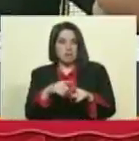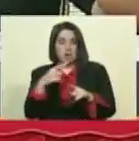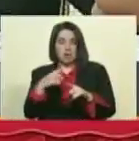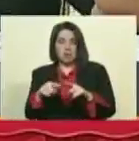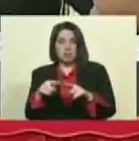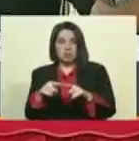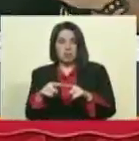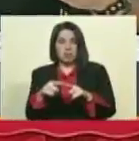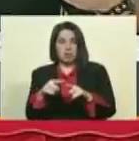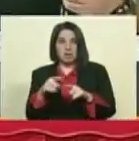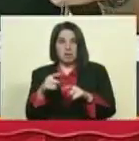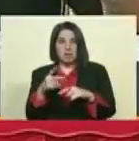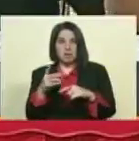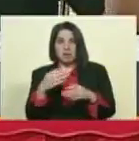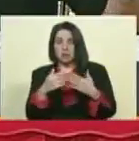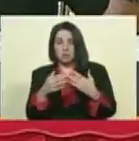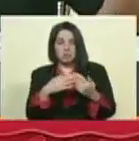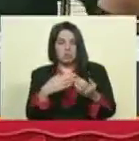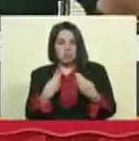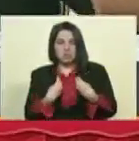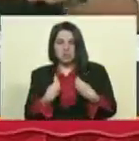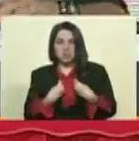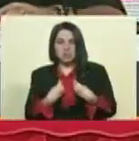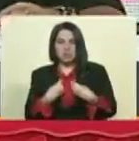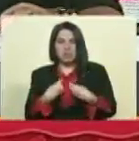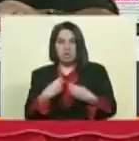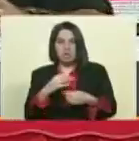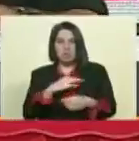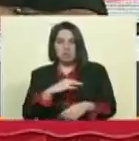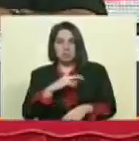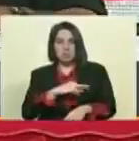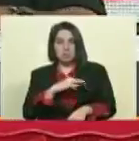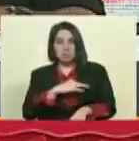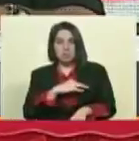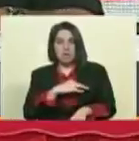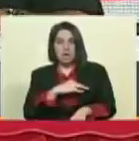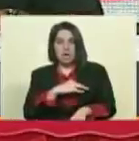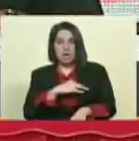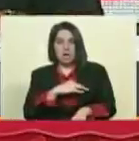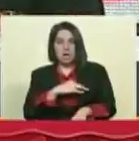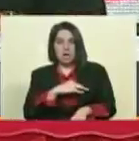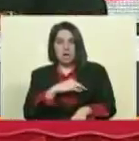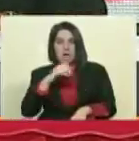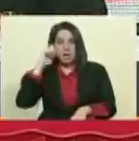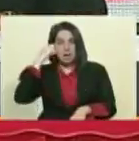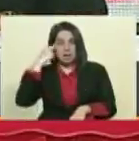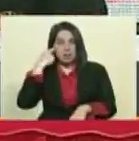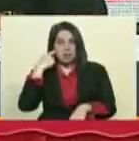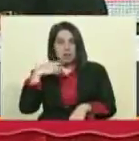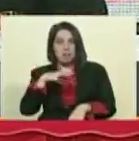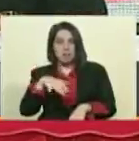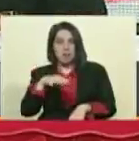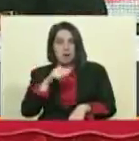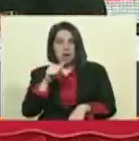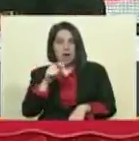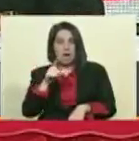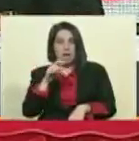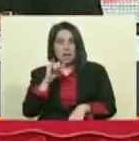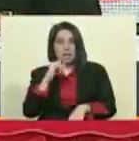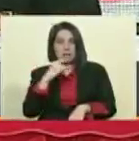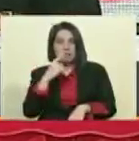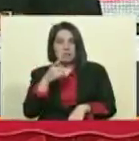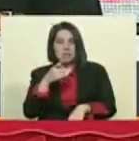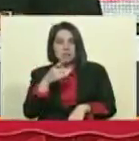comunidad, no importa dónde viva, no importa su clase social, como mal llamada, recordemos a Ali Primera, que antes decía que en